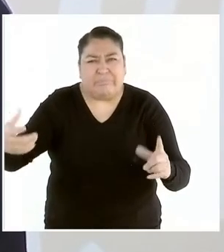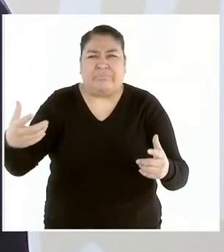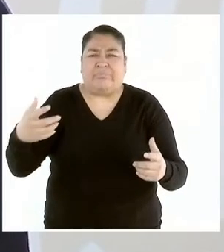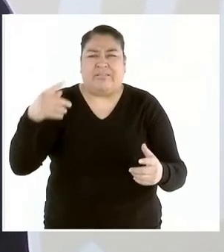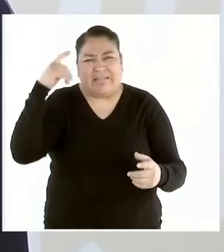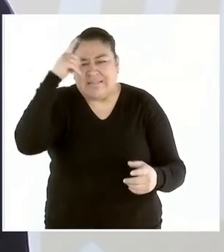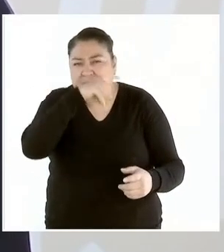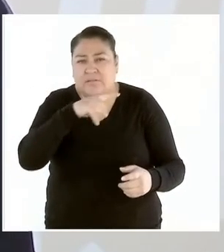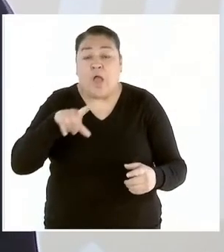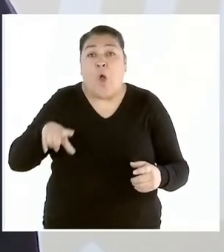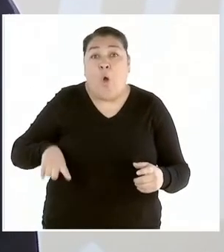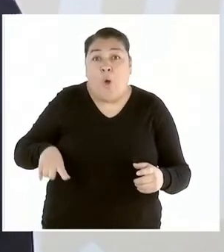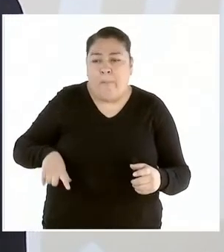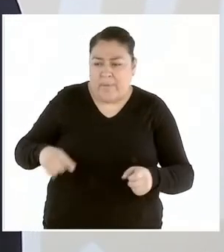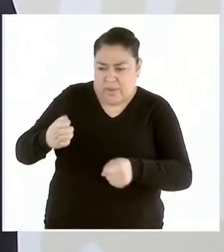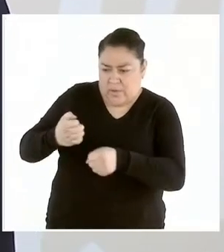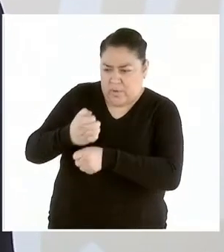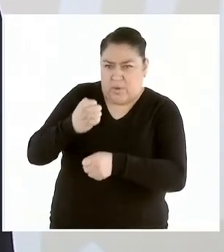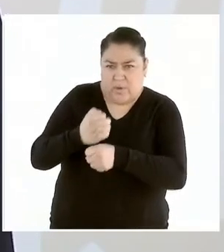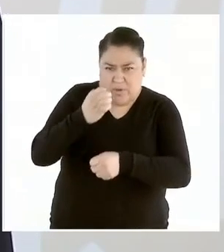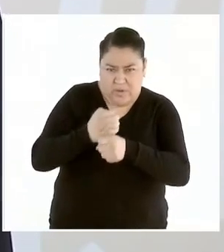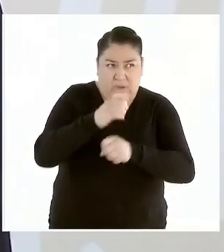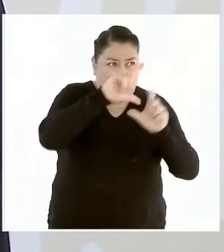los gobiernos estatales